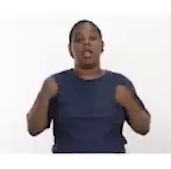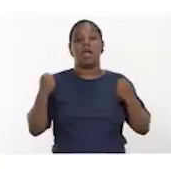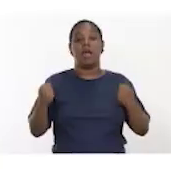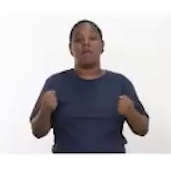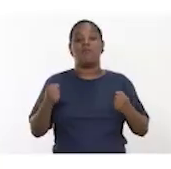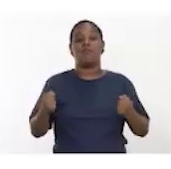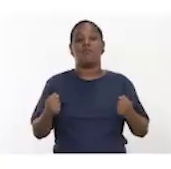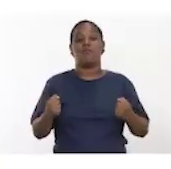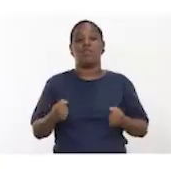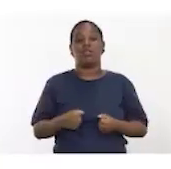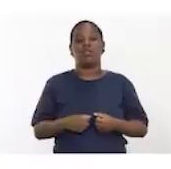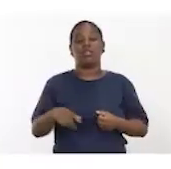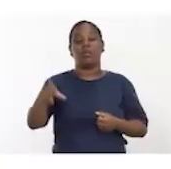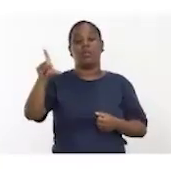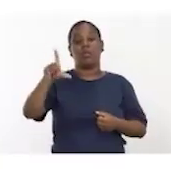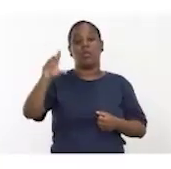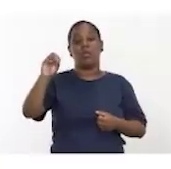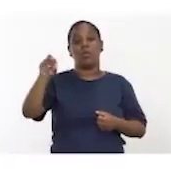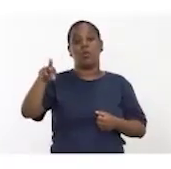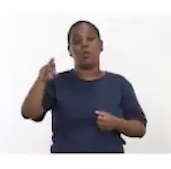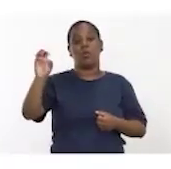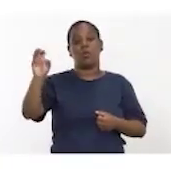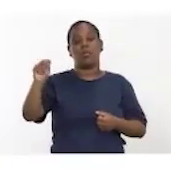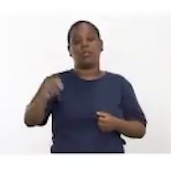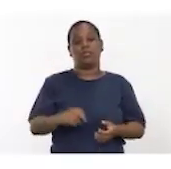La fuerza de Lorentz,